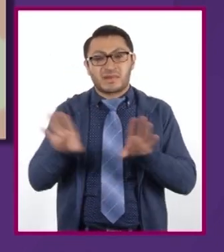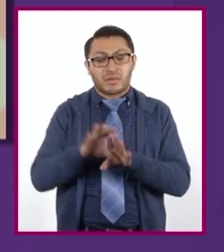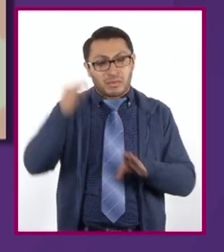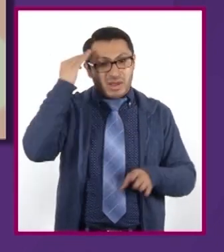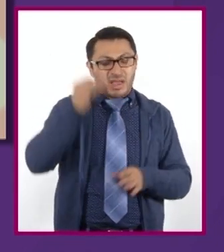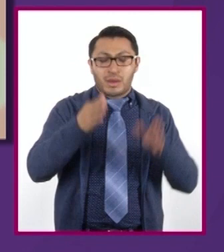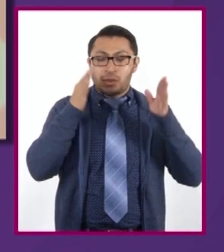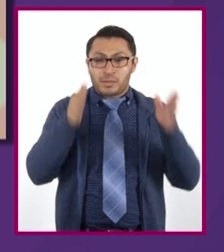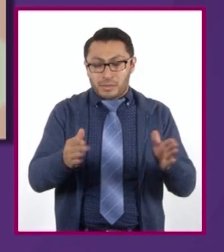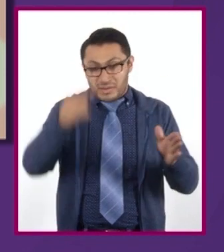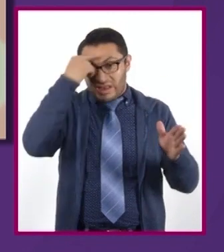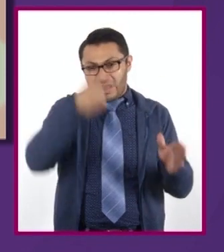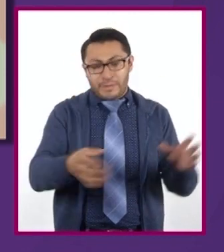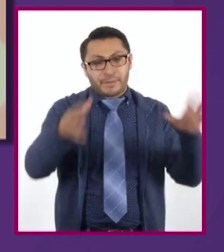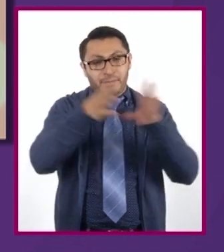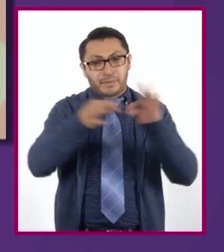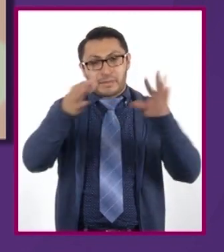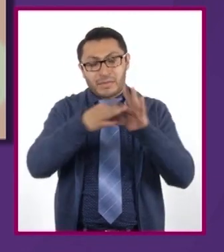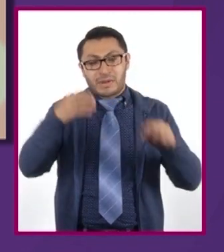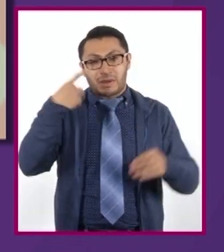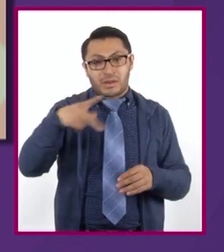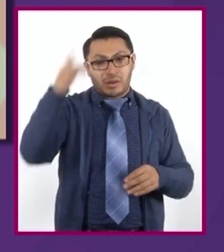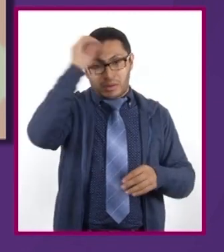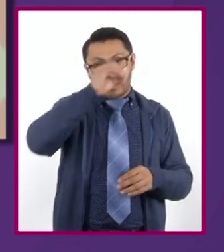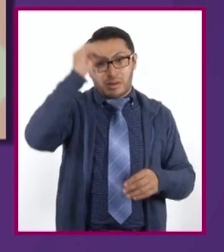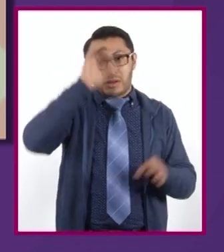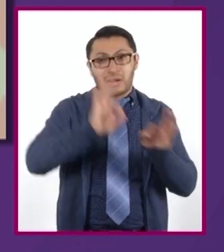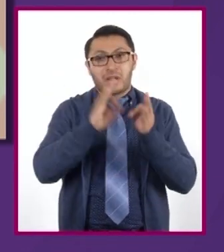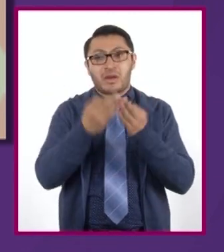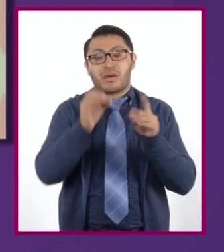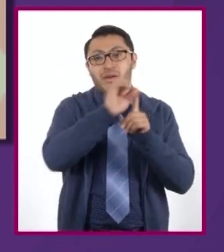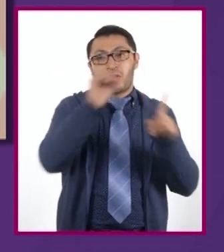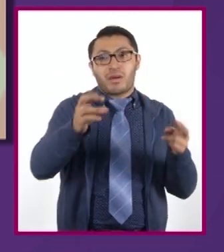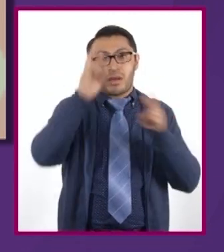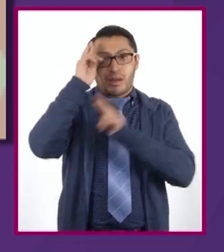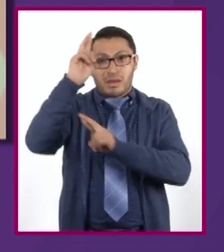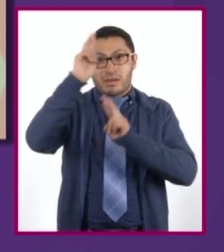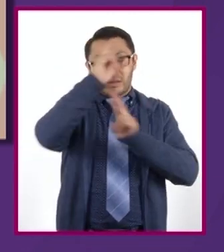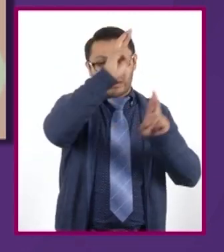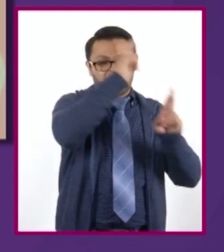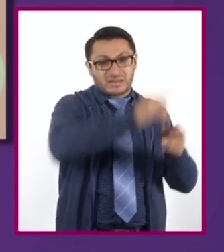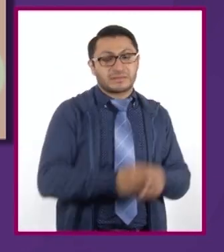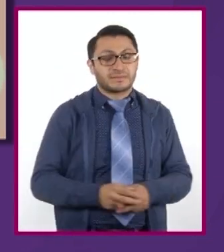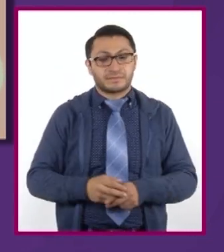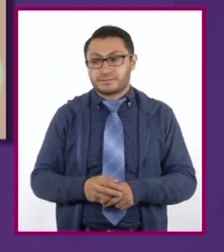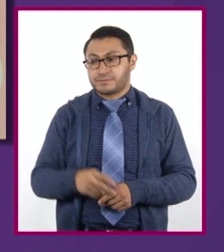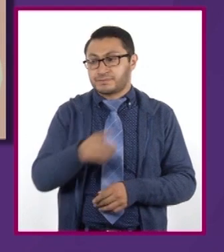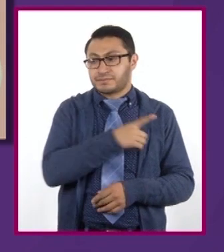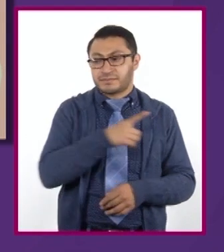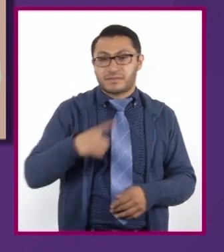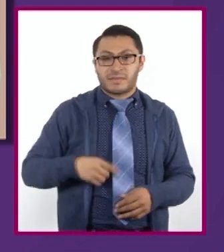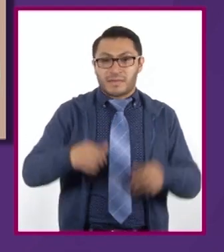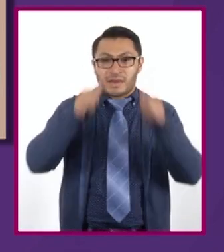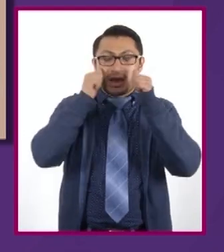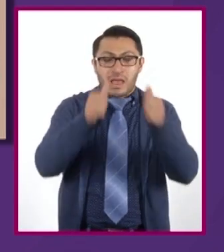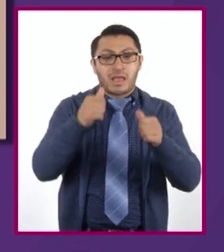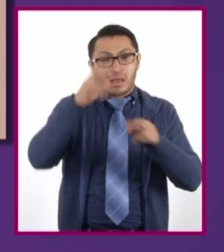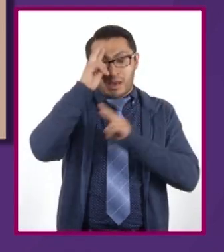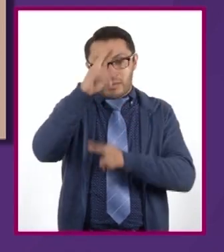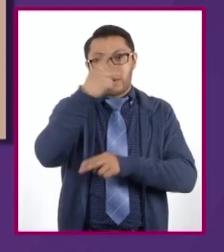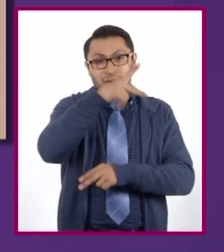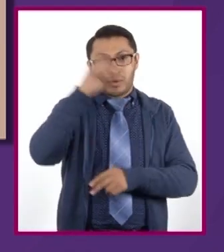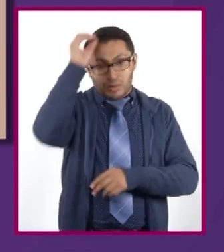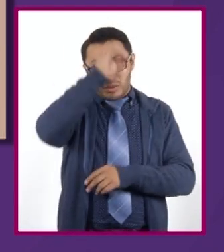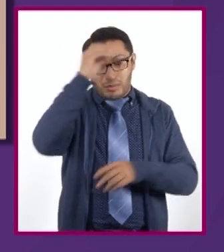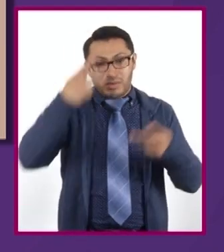tiempo específico para expresar sus opiniones en forma ordenada y con respeto. También deben escuchar y respetar las opiniones de